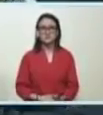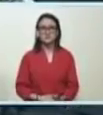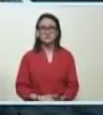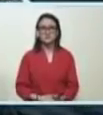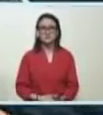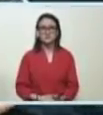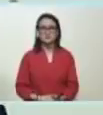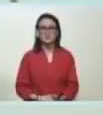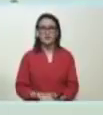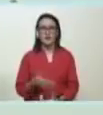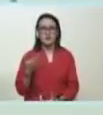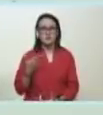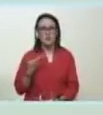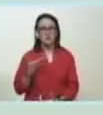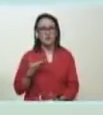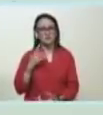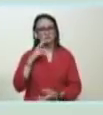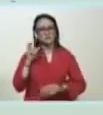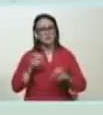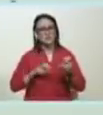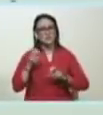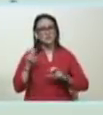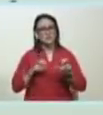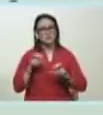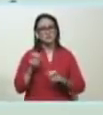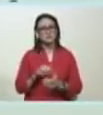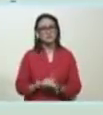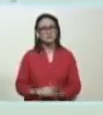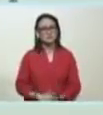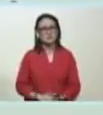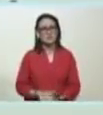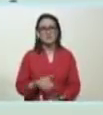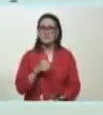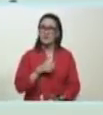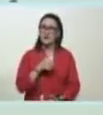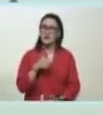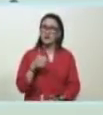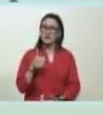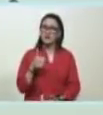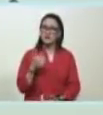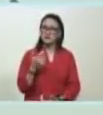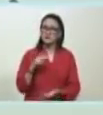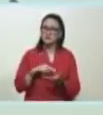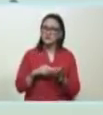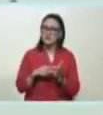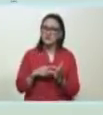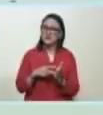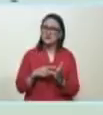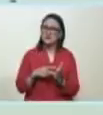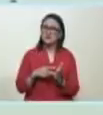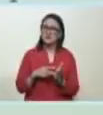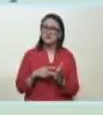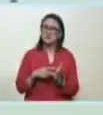Es importante analizar que cada escenario es una particularidad.